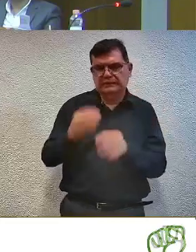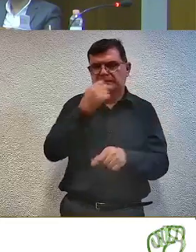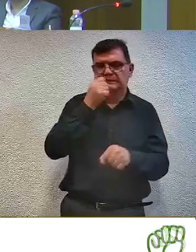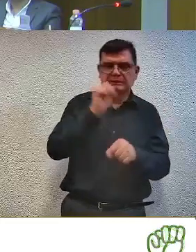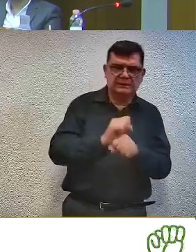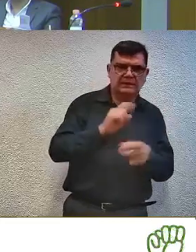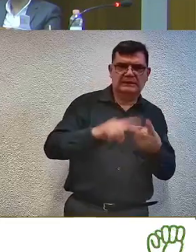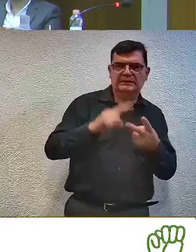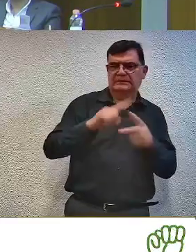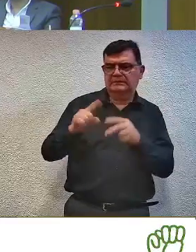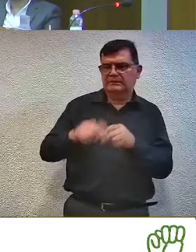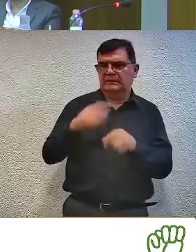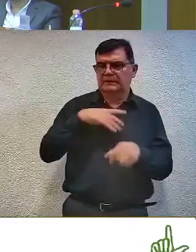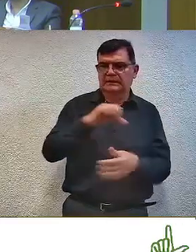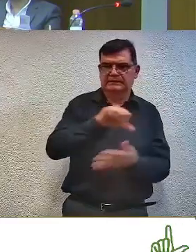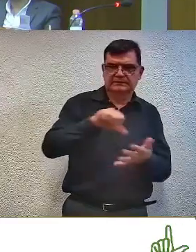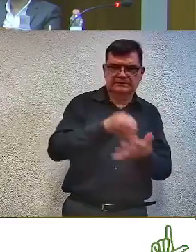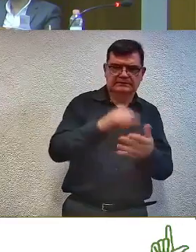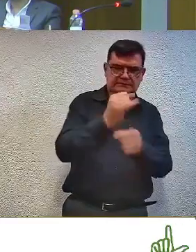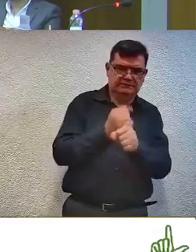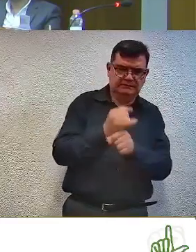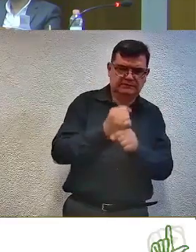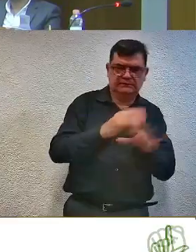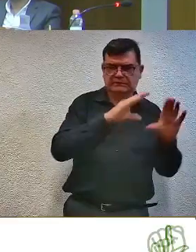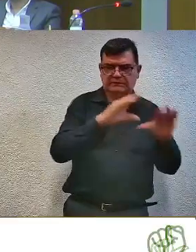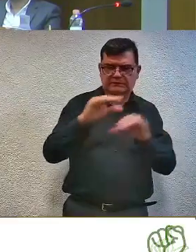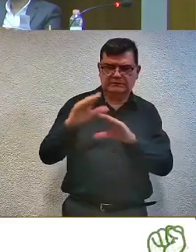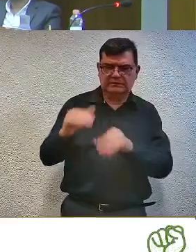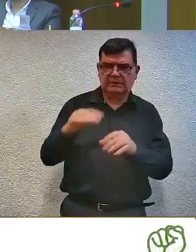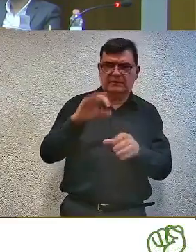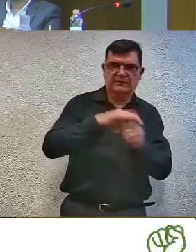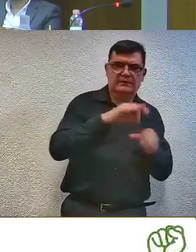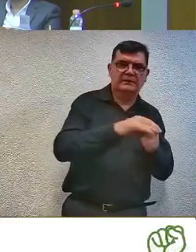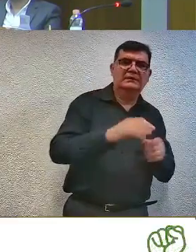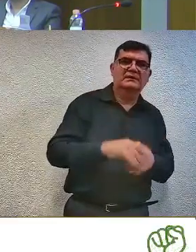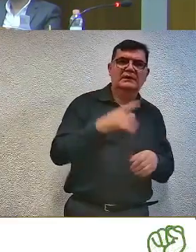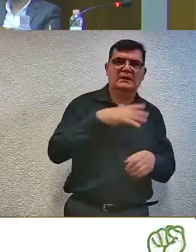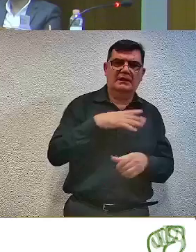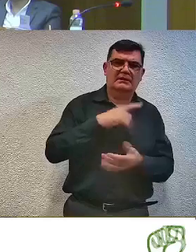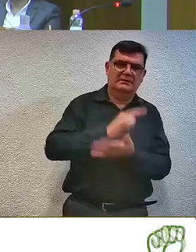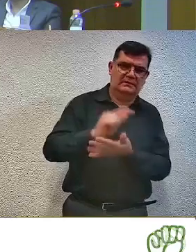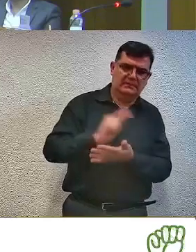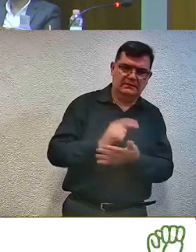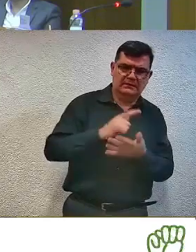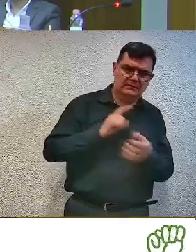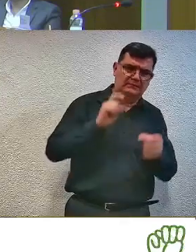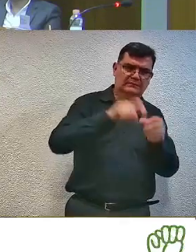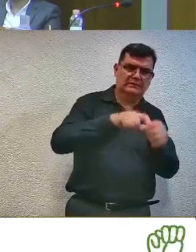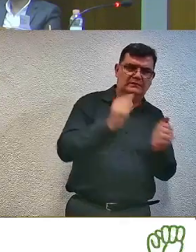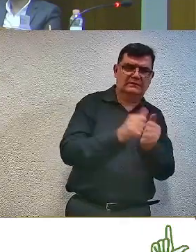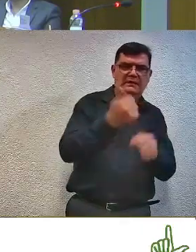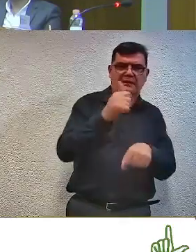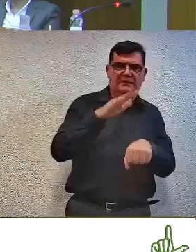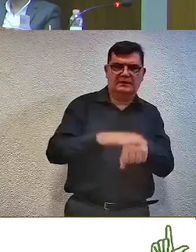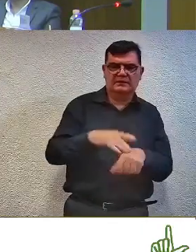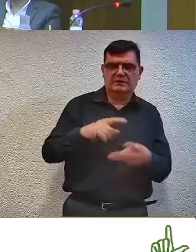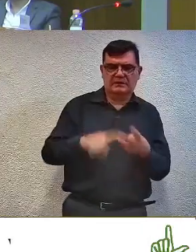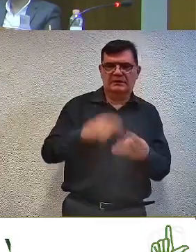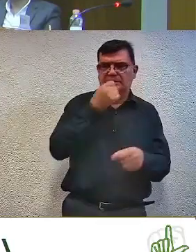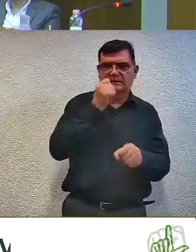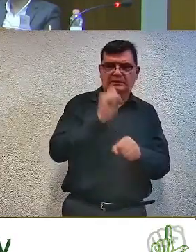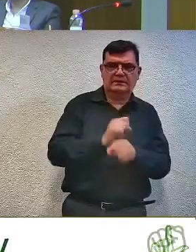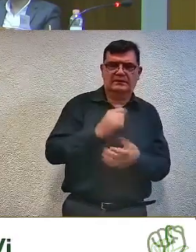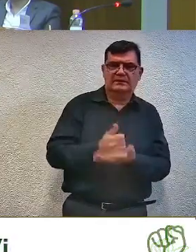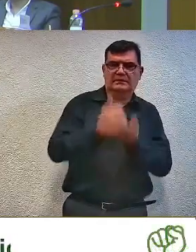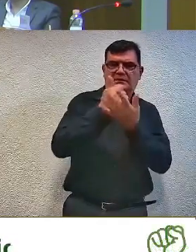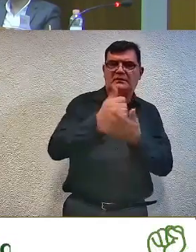auxiliar adscrita al Centro de Investigación y Capacitación Electoral, intendente adscrito a la Secretaría de Administración y secretario